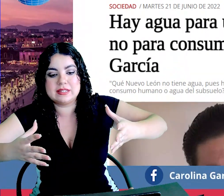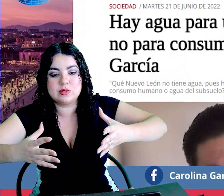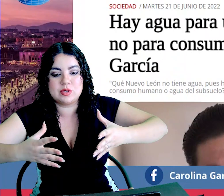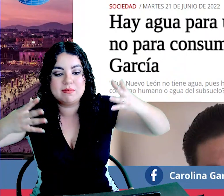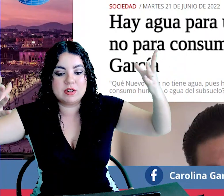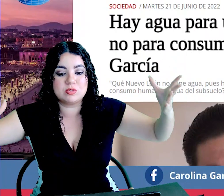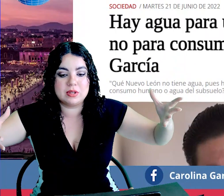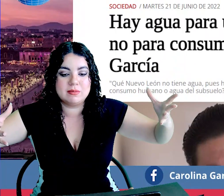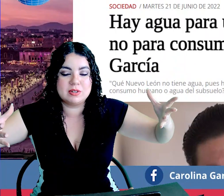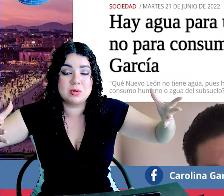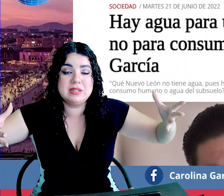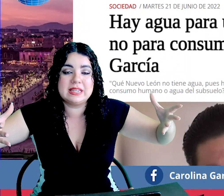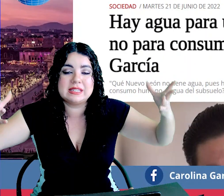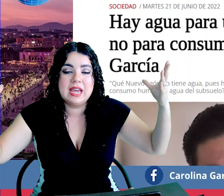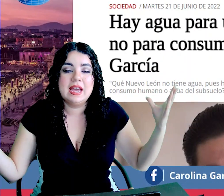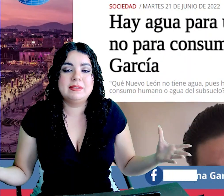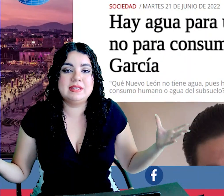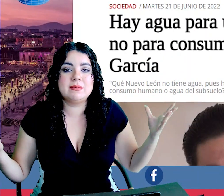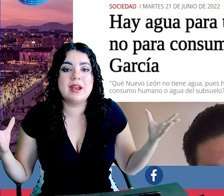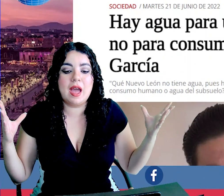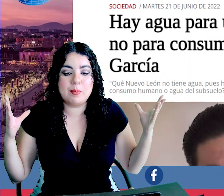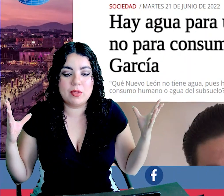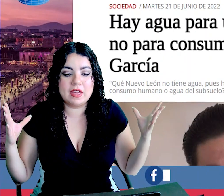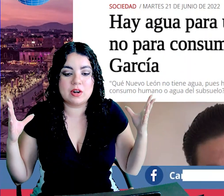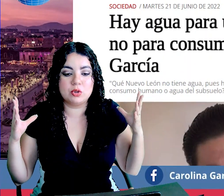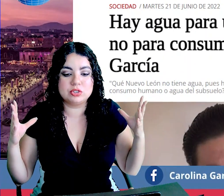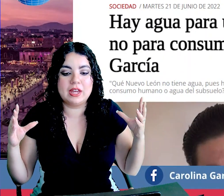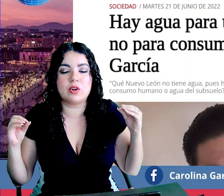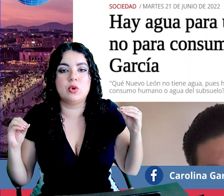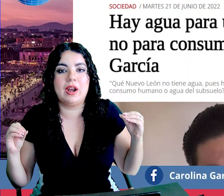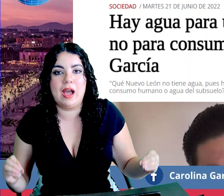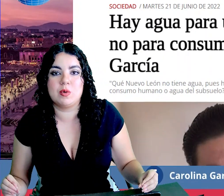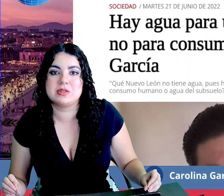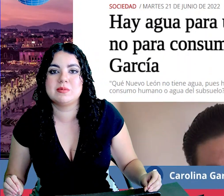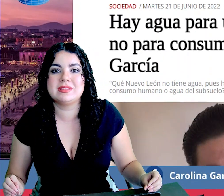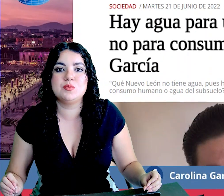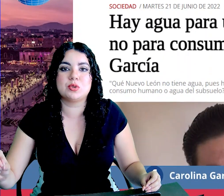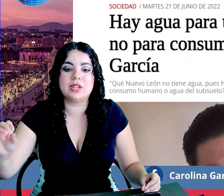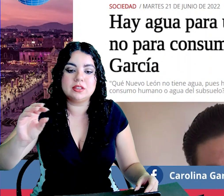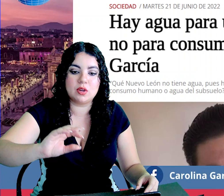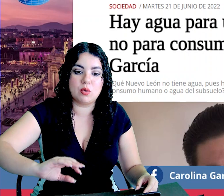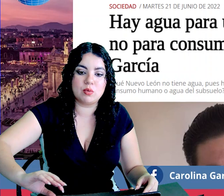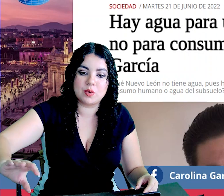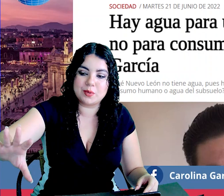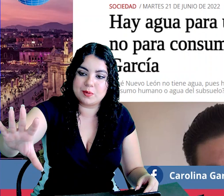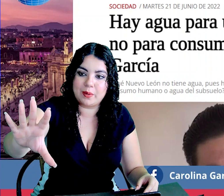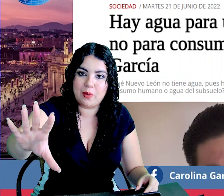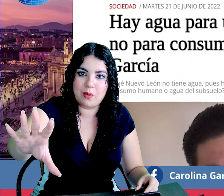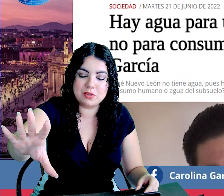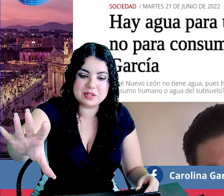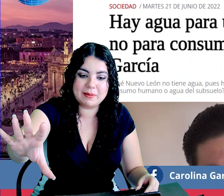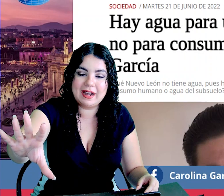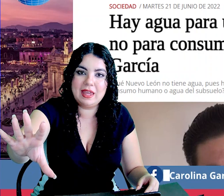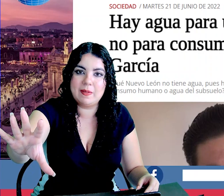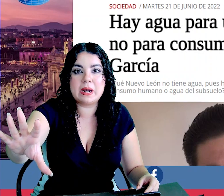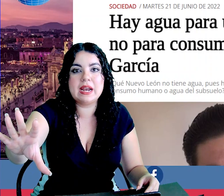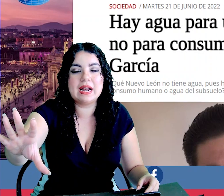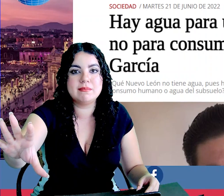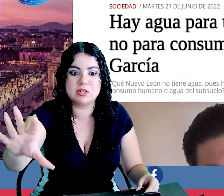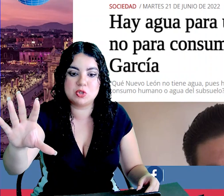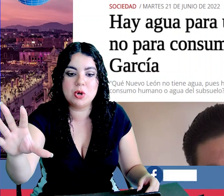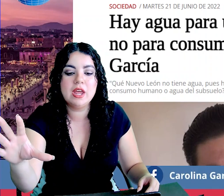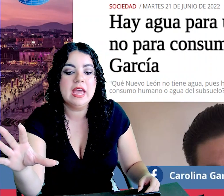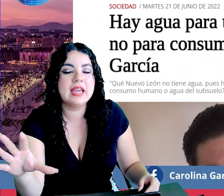esas empresas, esos inversionistas sí van a poder contar con agua. O sea, es más importante conservar y atraer